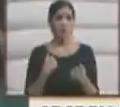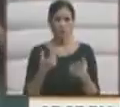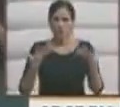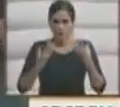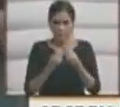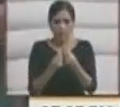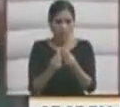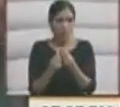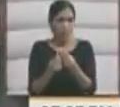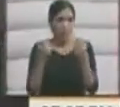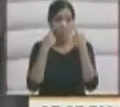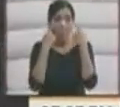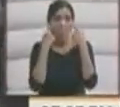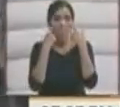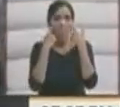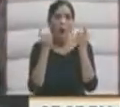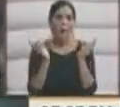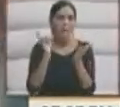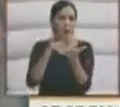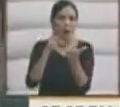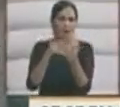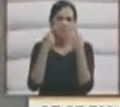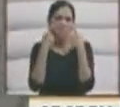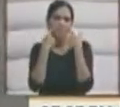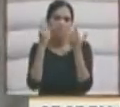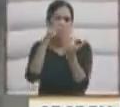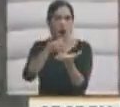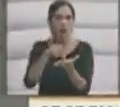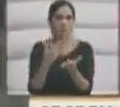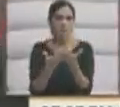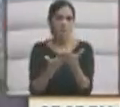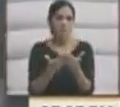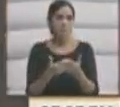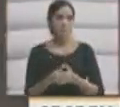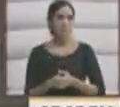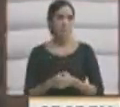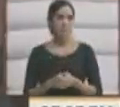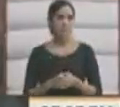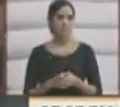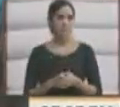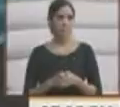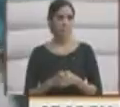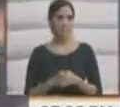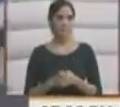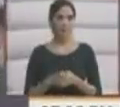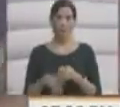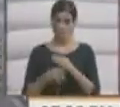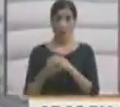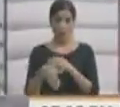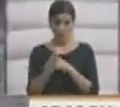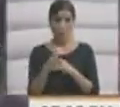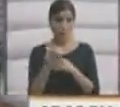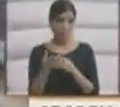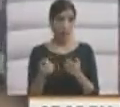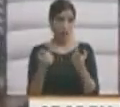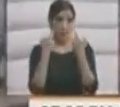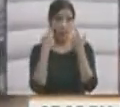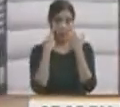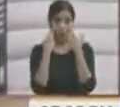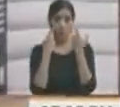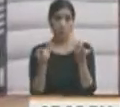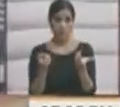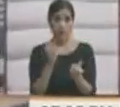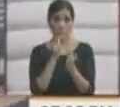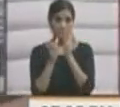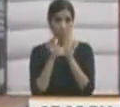No hay harina. Es lo que te dice. Bueno, yo quiero que tú me acompañes un momento. ¿Para qué? Para ver si hay harina. Vamos a entrar, ven. Vamos. A ver si hay harina. Vamos, tú sales y echas en cuenta a todos ellos. Dale, no te